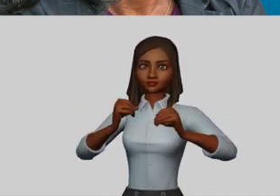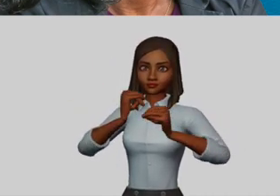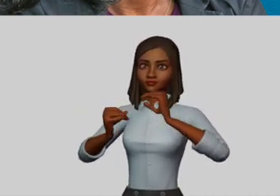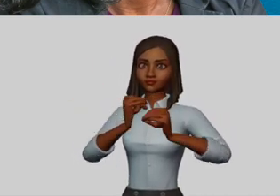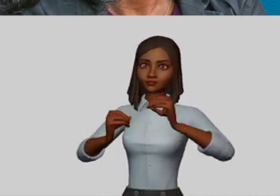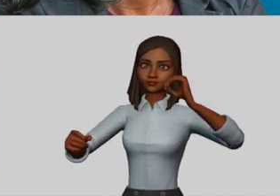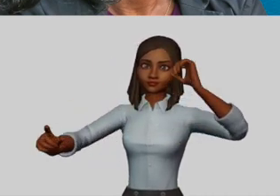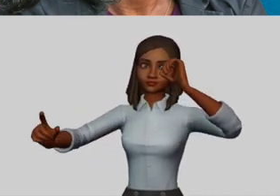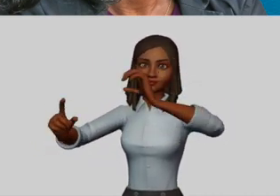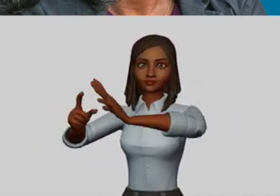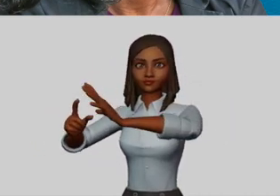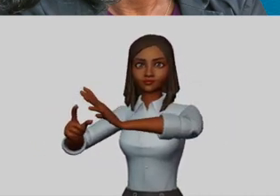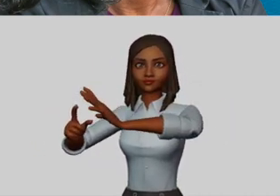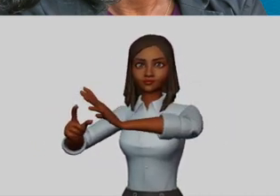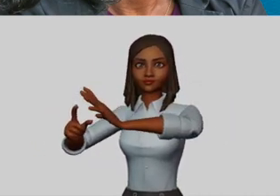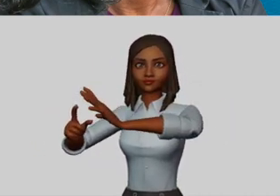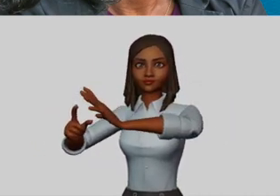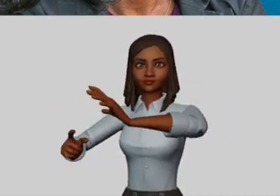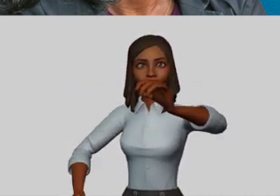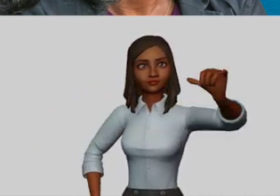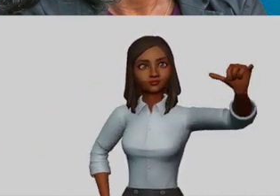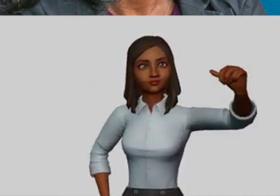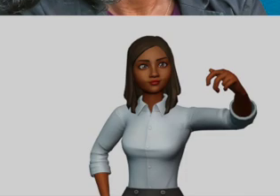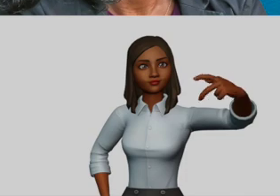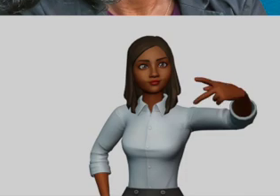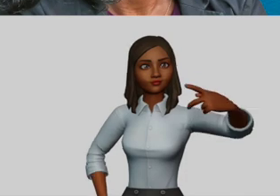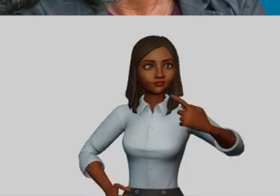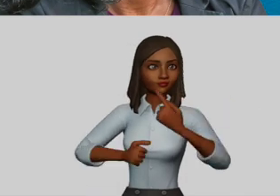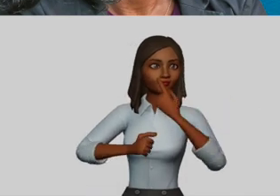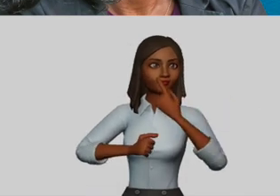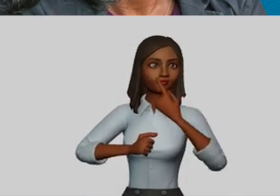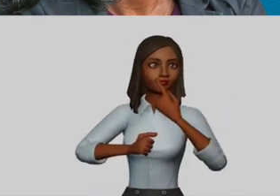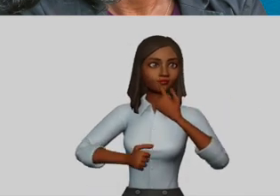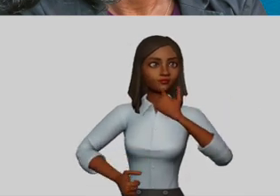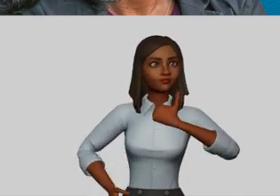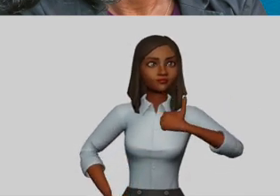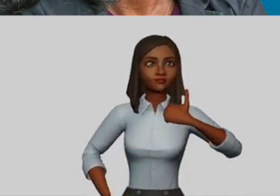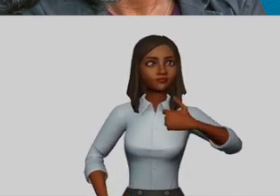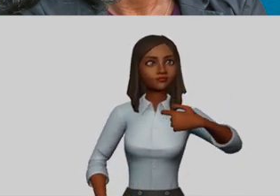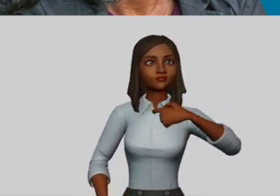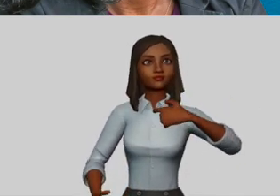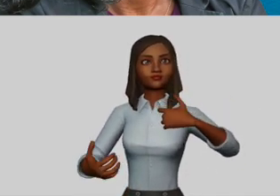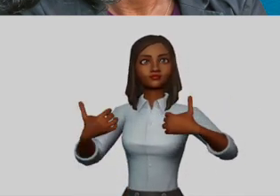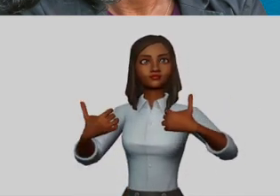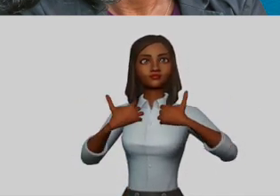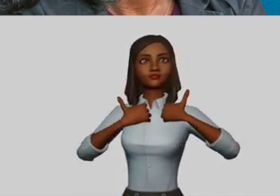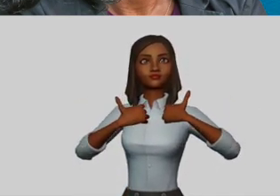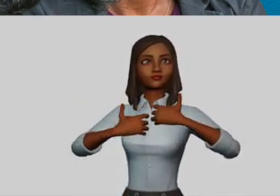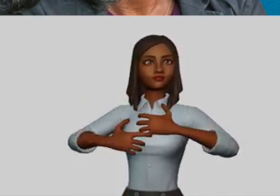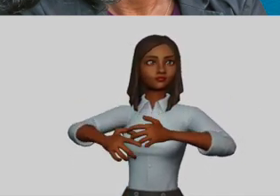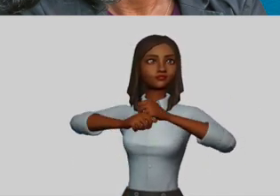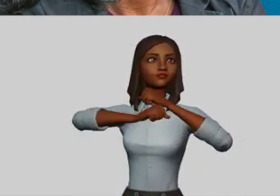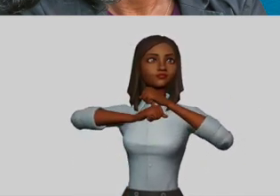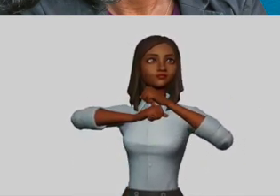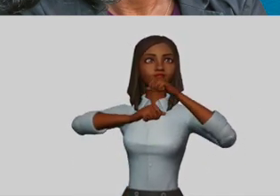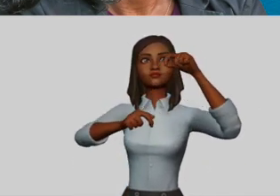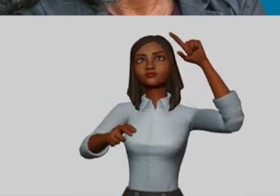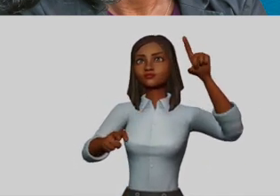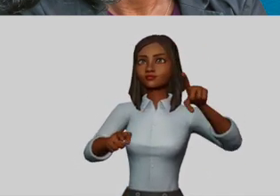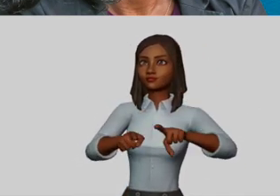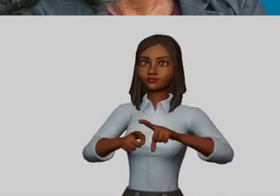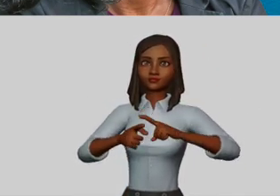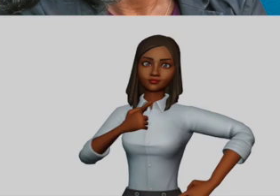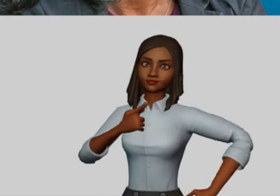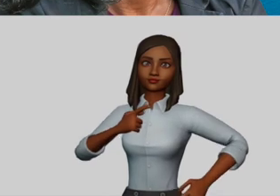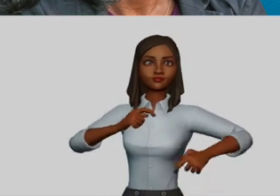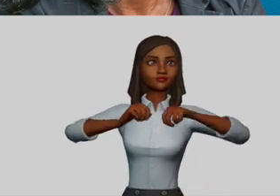Nico Square. Entonces, Nicolás trabajaba en Google en ese tiempo y él lo que le llamó es, te digo una cosa de matemática,